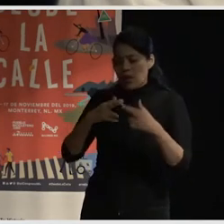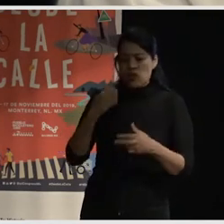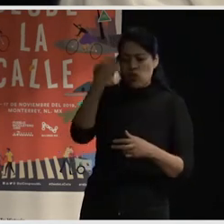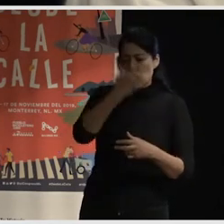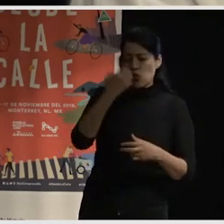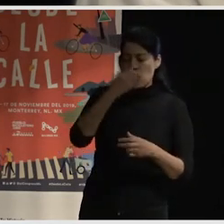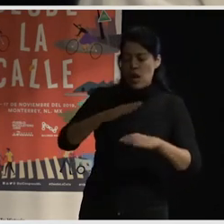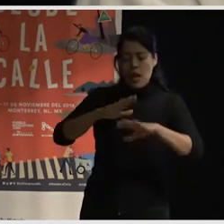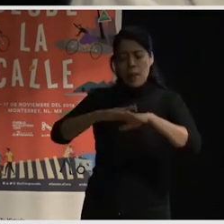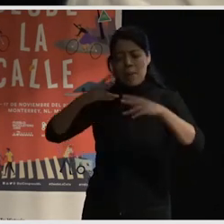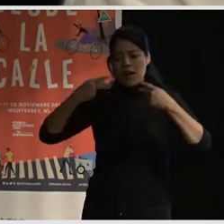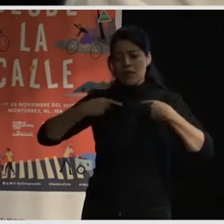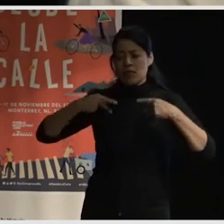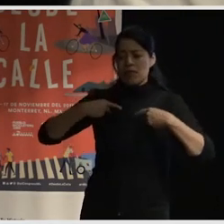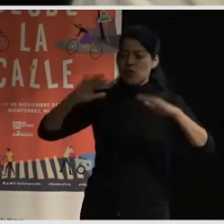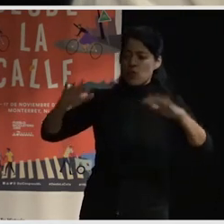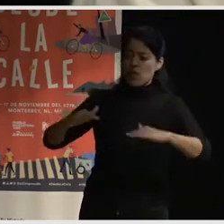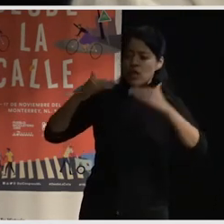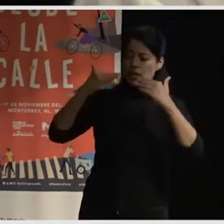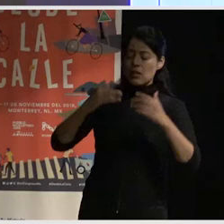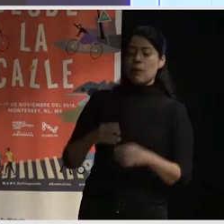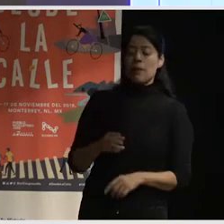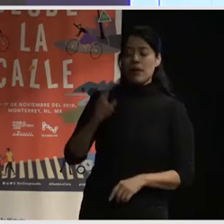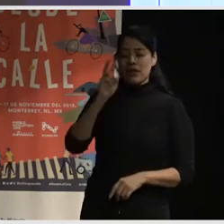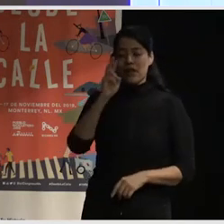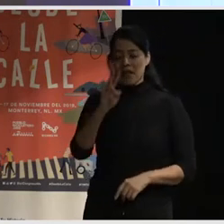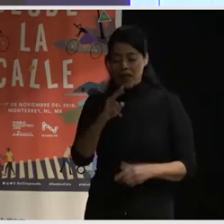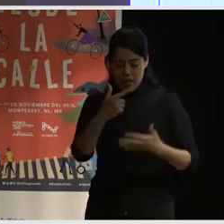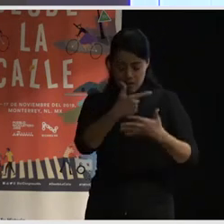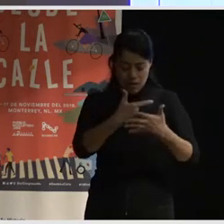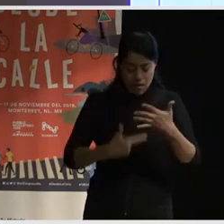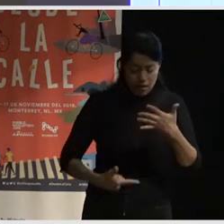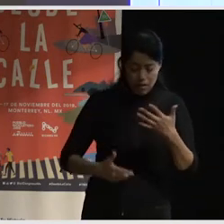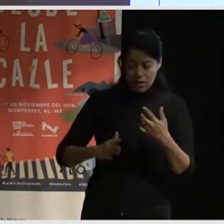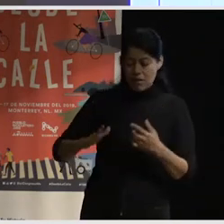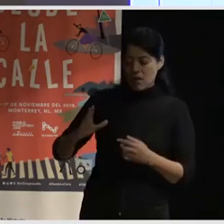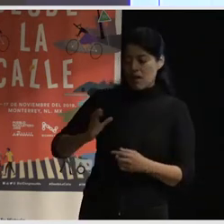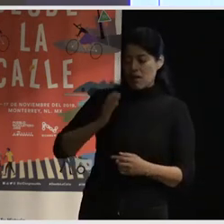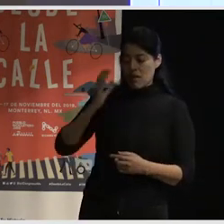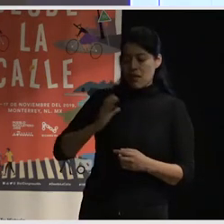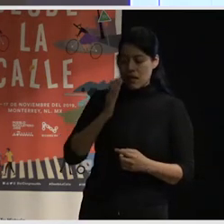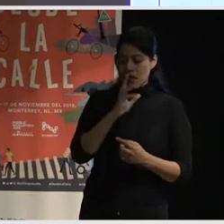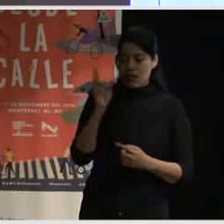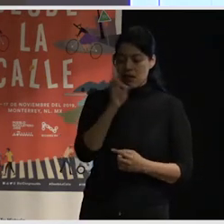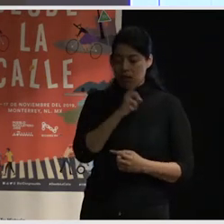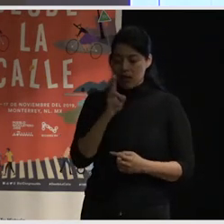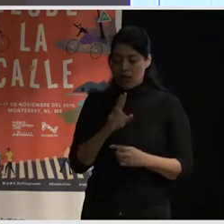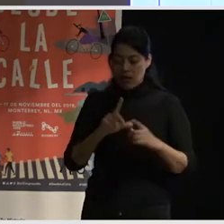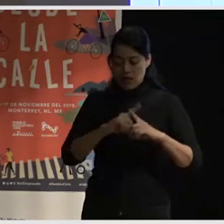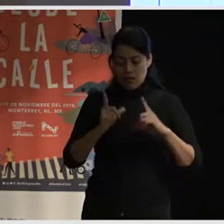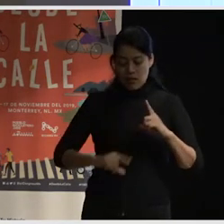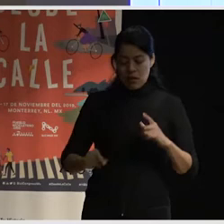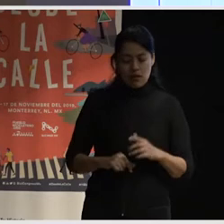de verdad mover la agenda de la calidad del aire en el país y ahí dejo la presentación muy bien